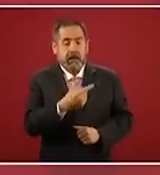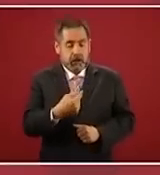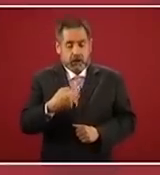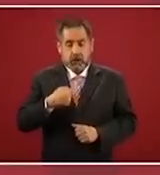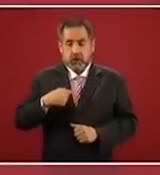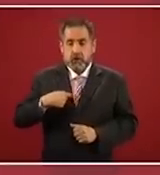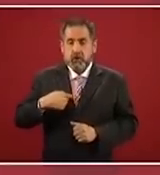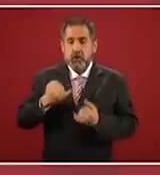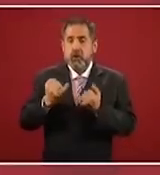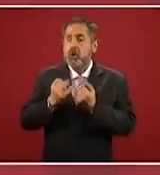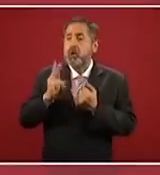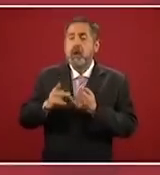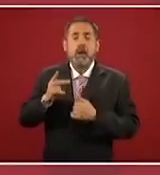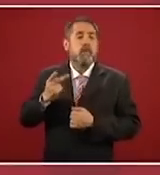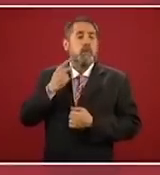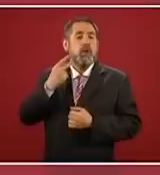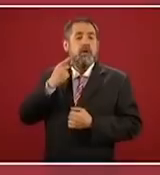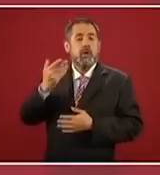como los políticos